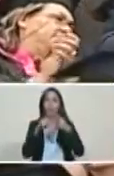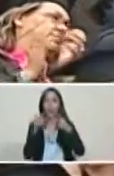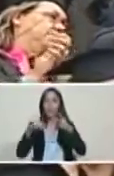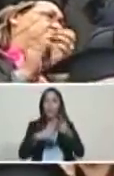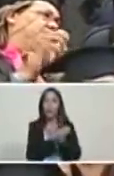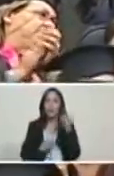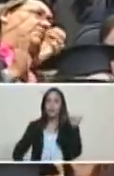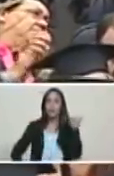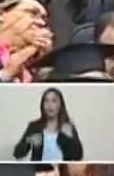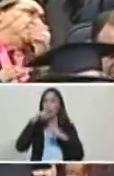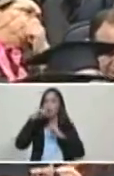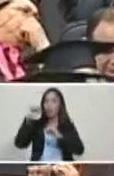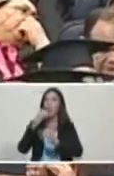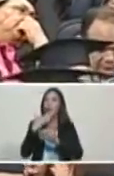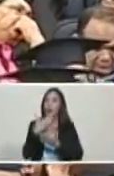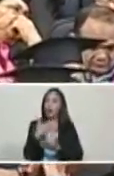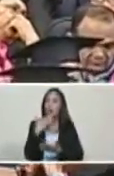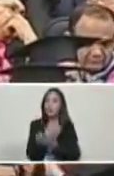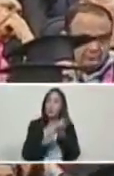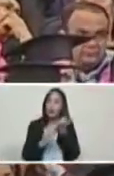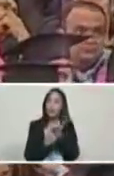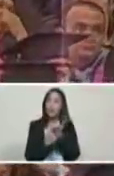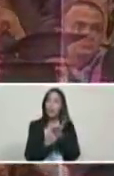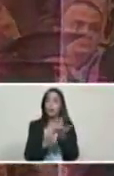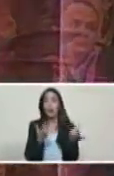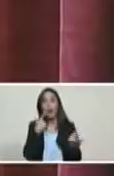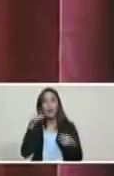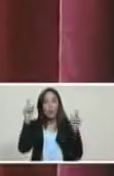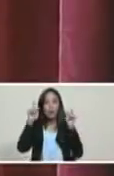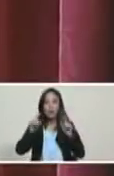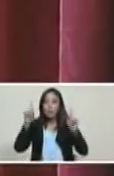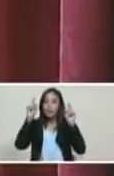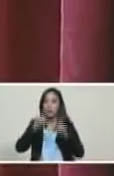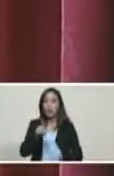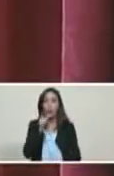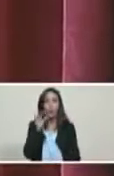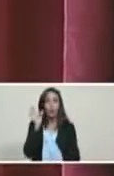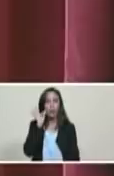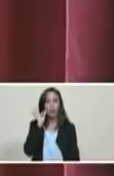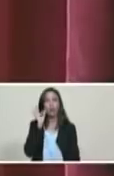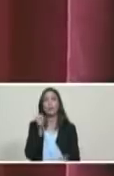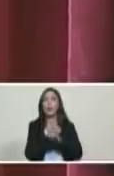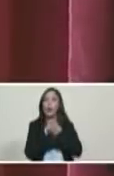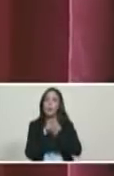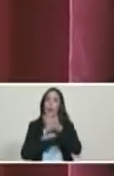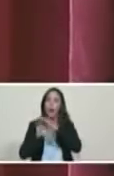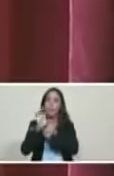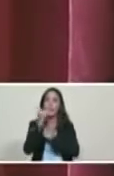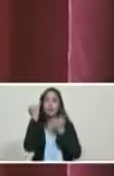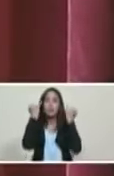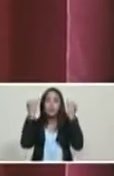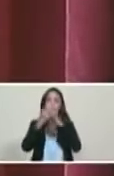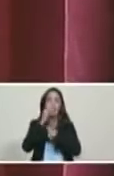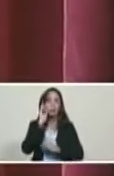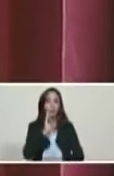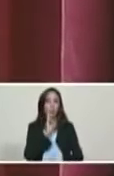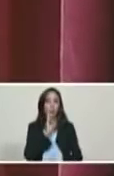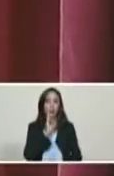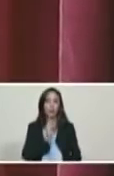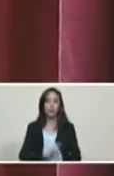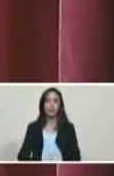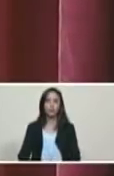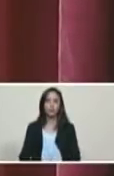estamos formando. Y estamos formando republicanos y republicanas para valorar la patria que nos dejó nuestro libertador Simón